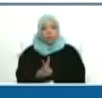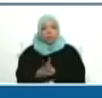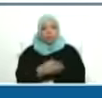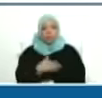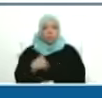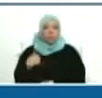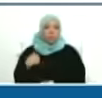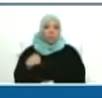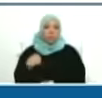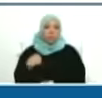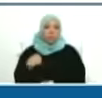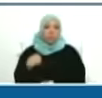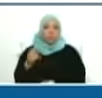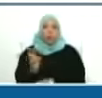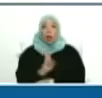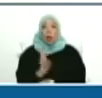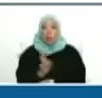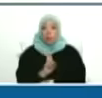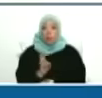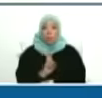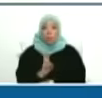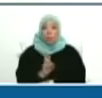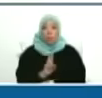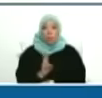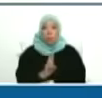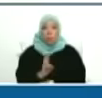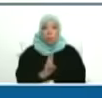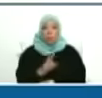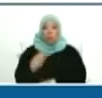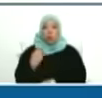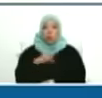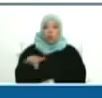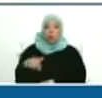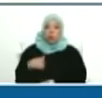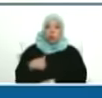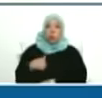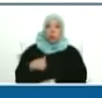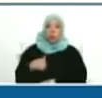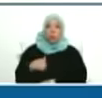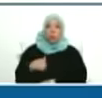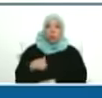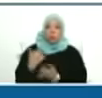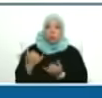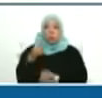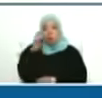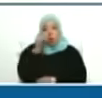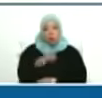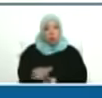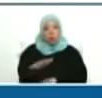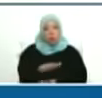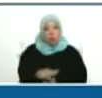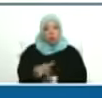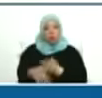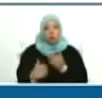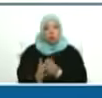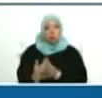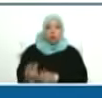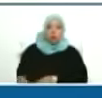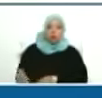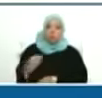Le vamos a ponernos las pilas. O somos nosotros, o es el pueblo, o más